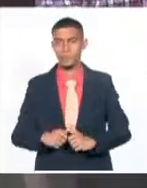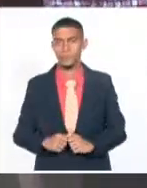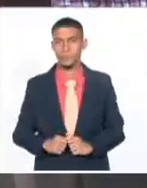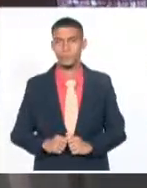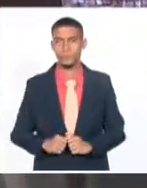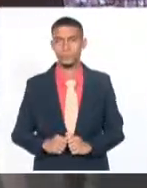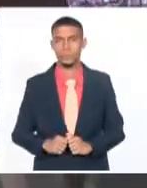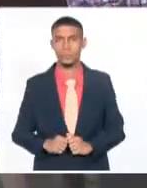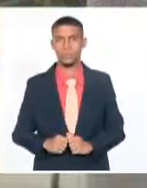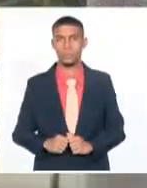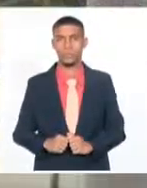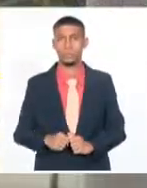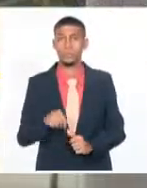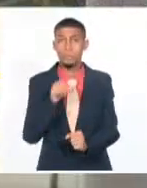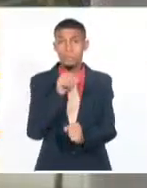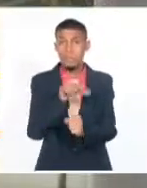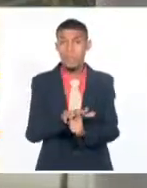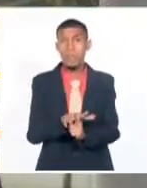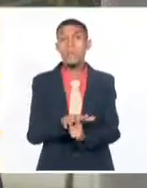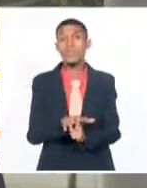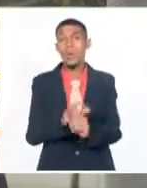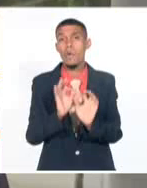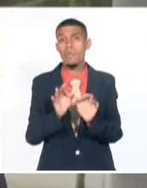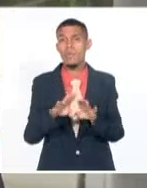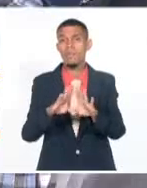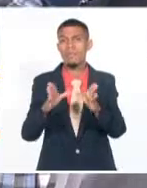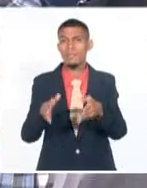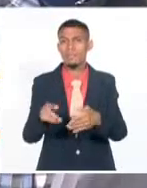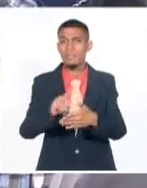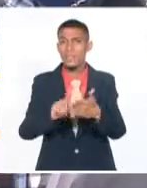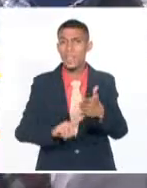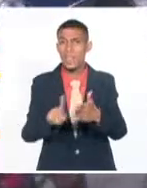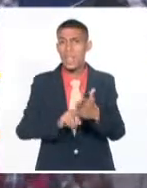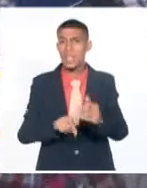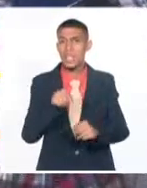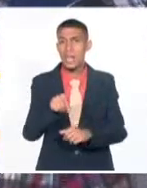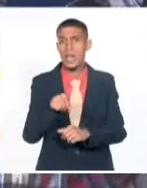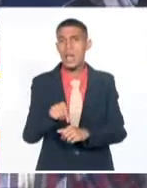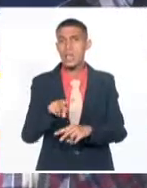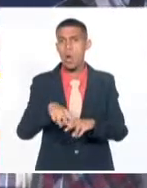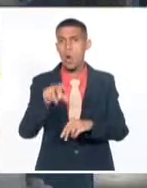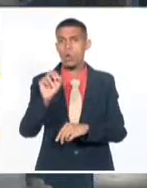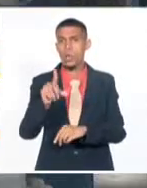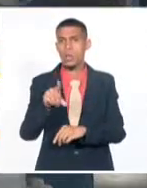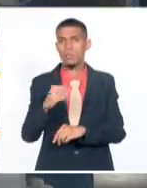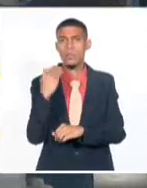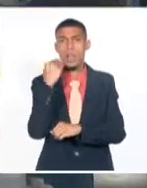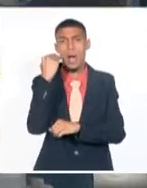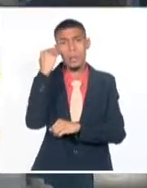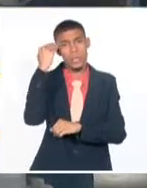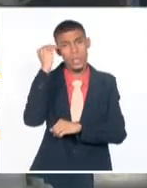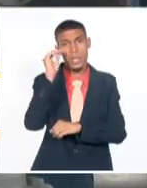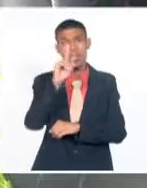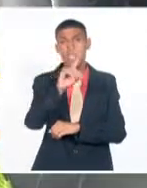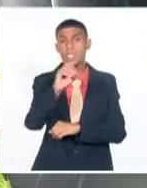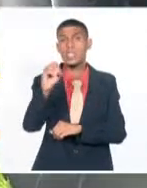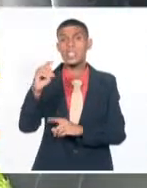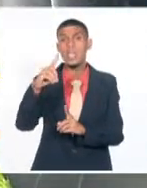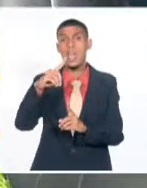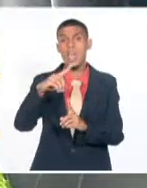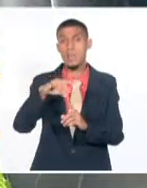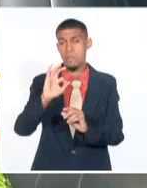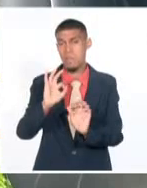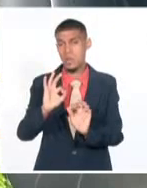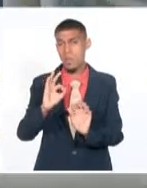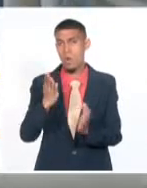El periplo inició en la planta potabilizadora Naranjo, instalación hidráulica con una capacidad de procesamiento de hasta 100 litros por segundo.